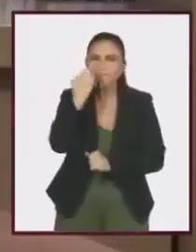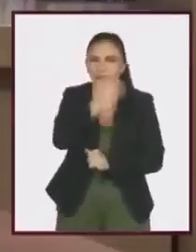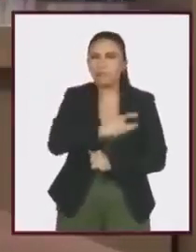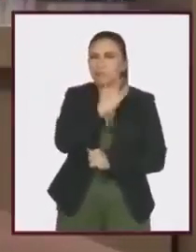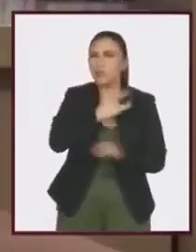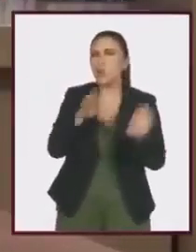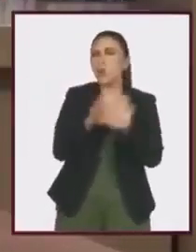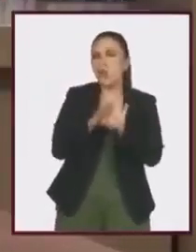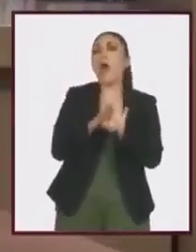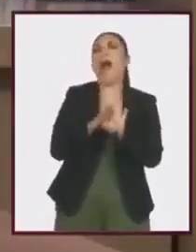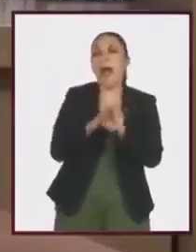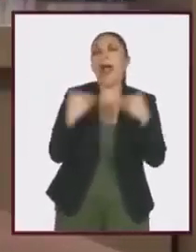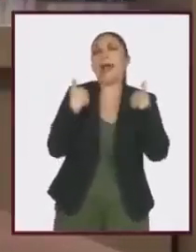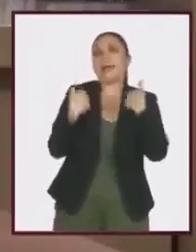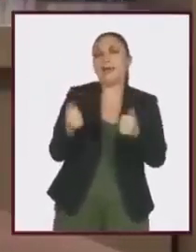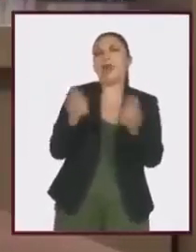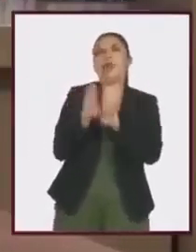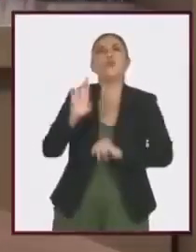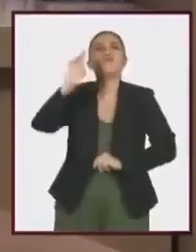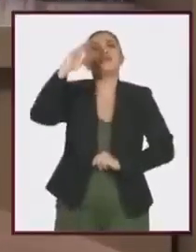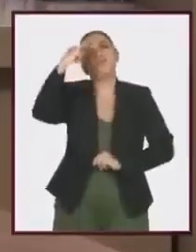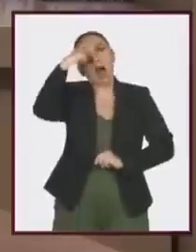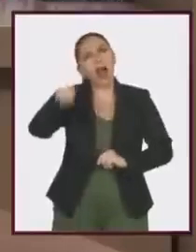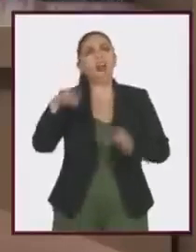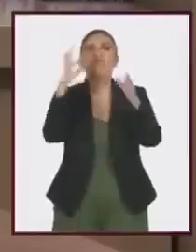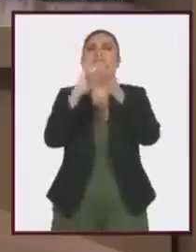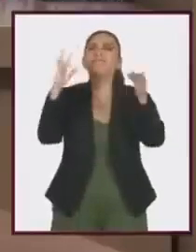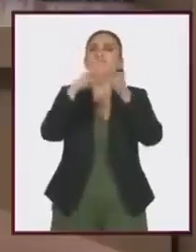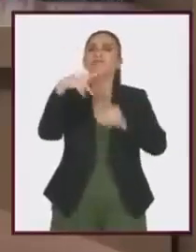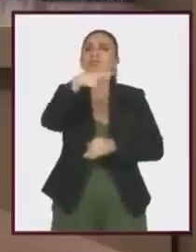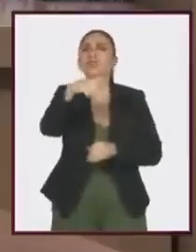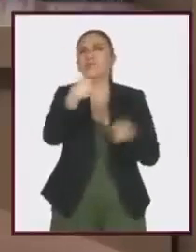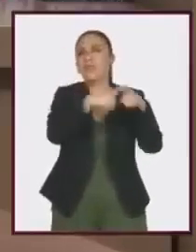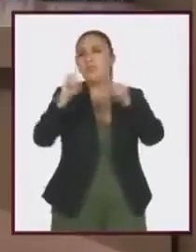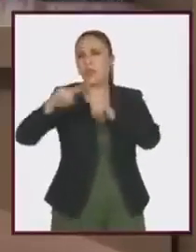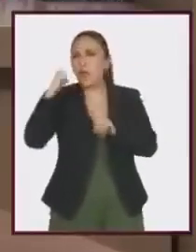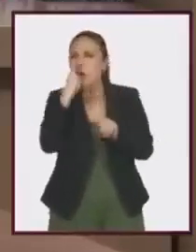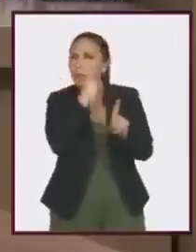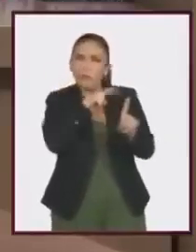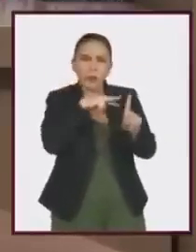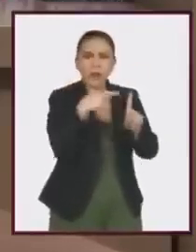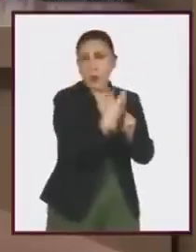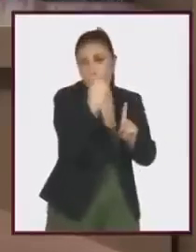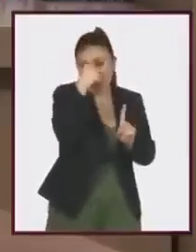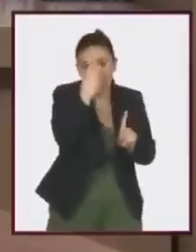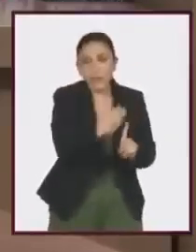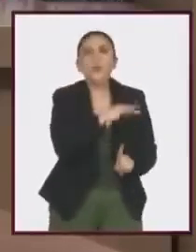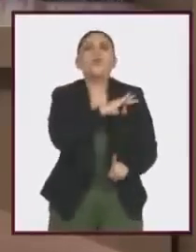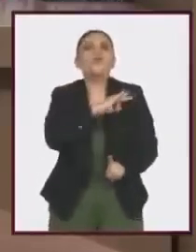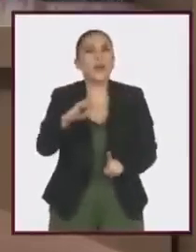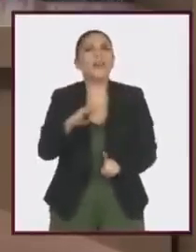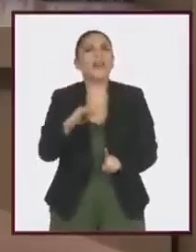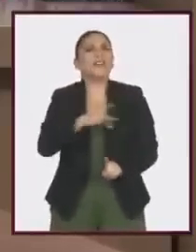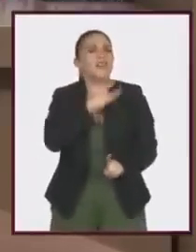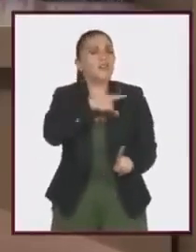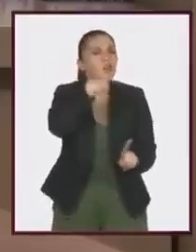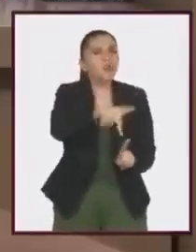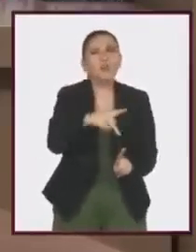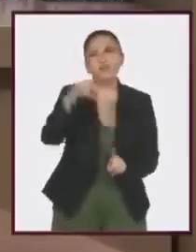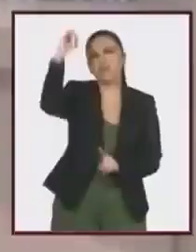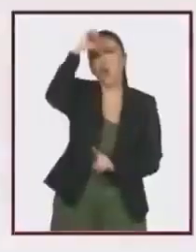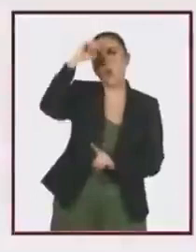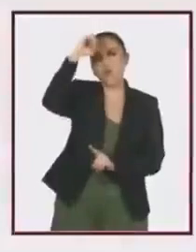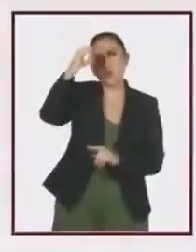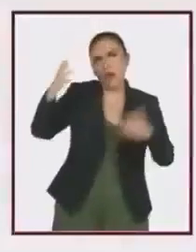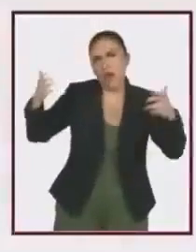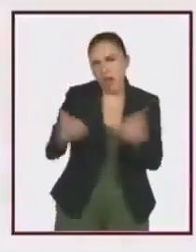juicio argumentado sobre estas distintas concepciones que les permita precisamente emitir juicios